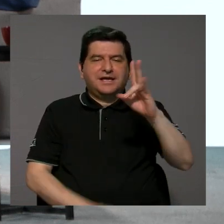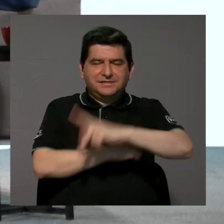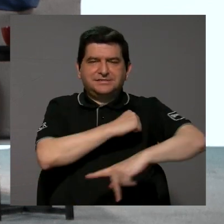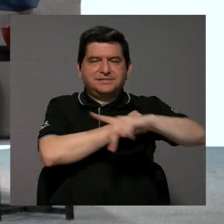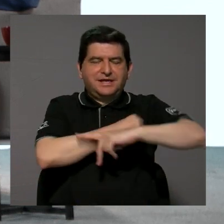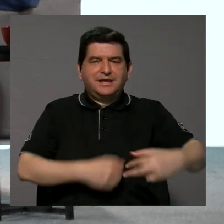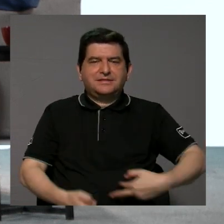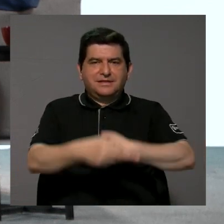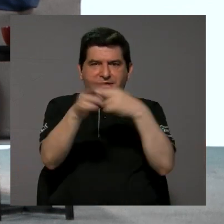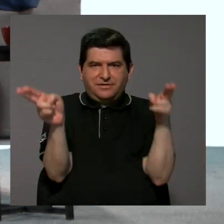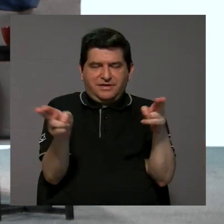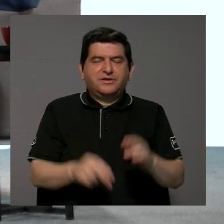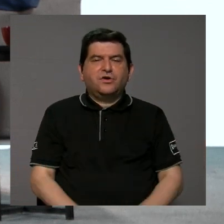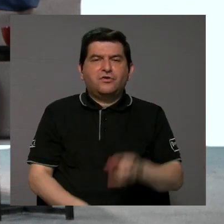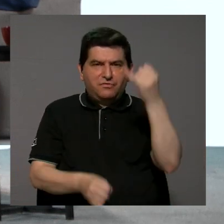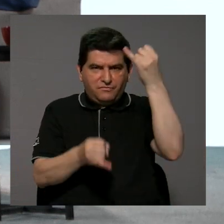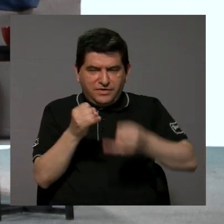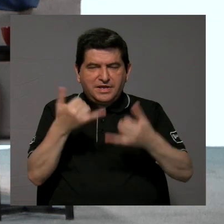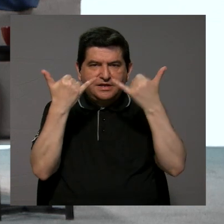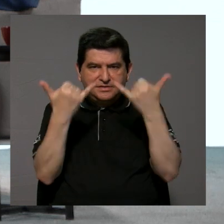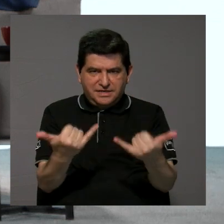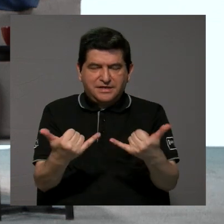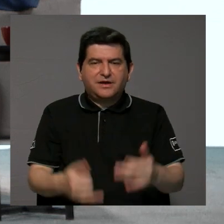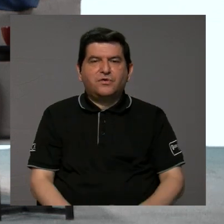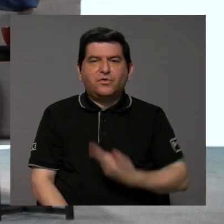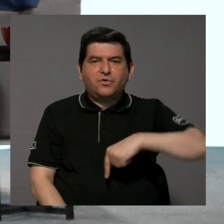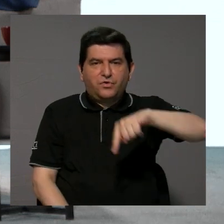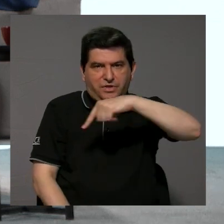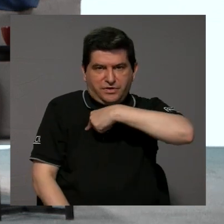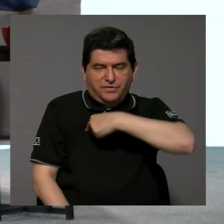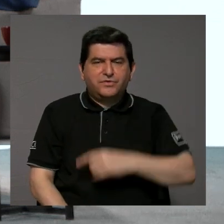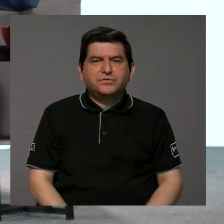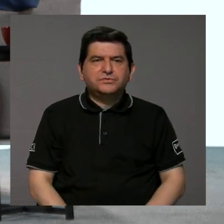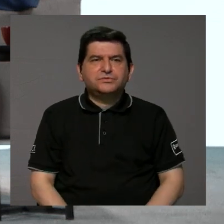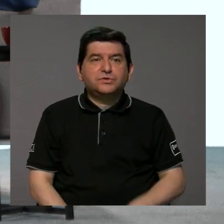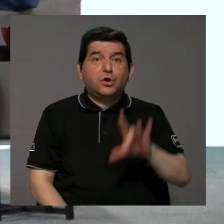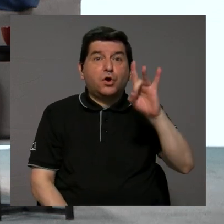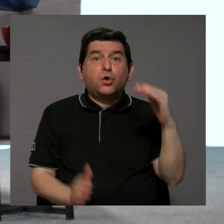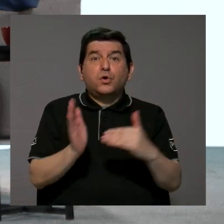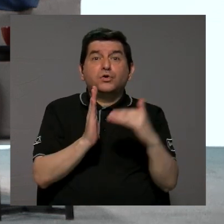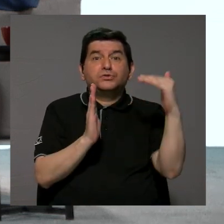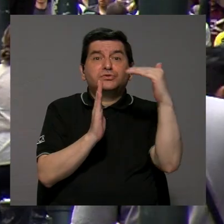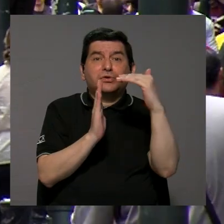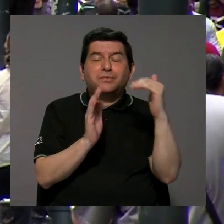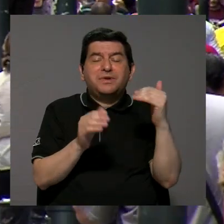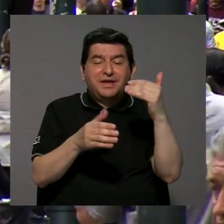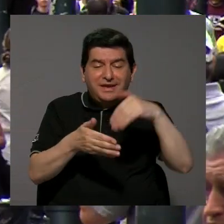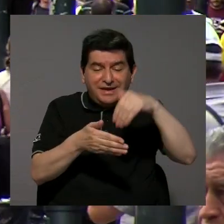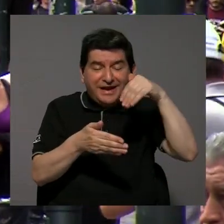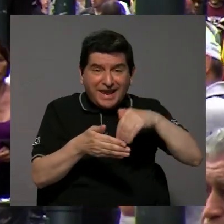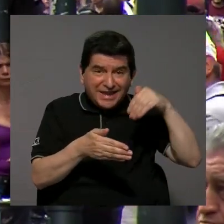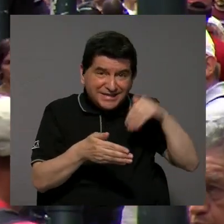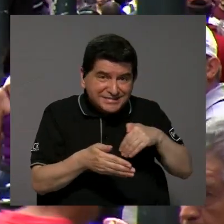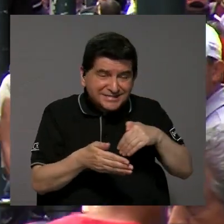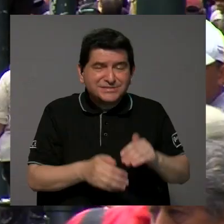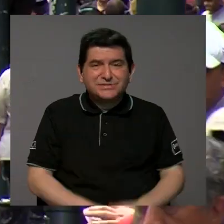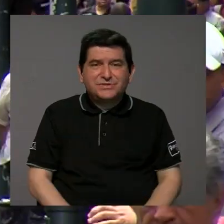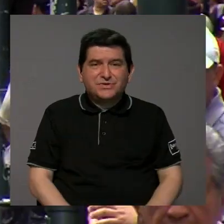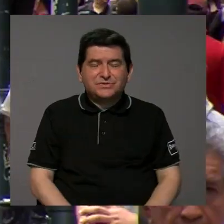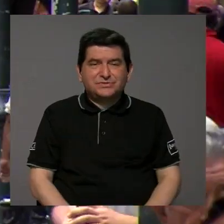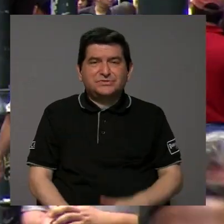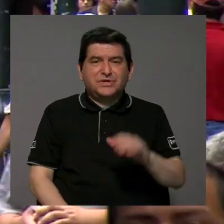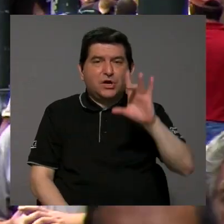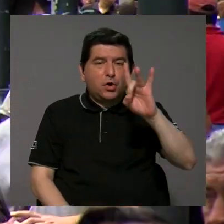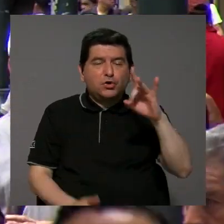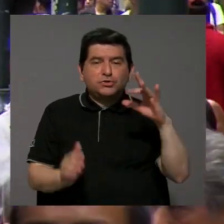de la región que hemos finalizado y que ahora estamos, tenemos 8.000 registros para 8.000, es una muestra de